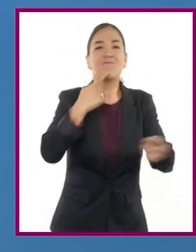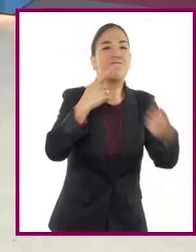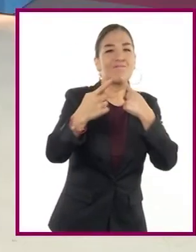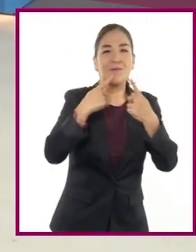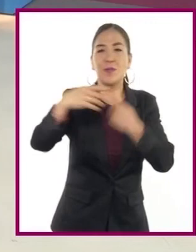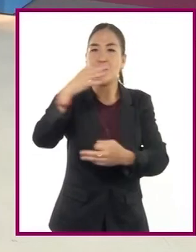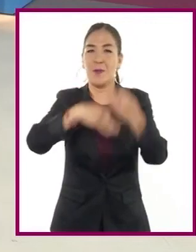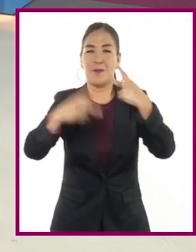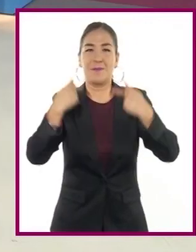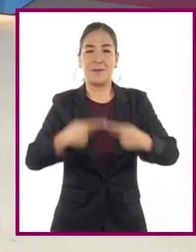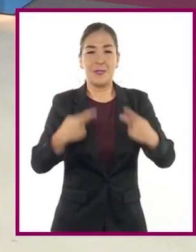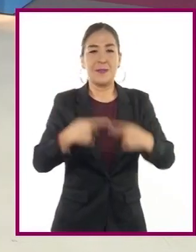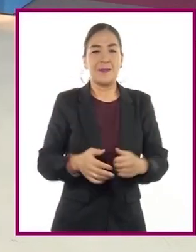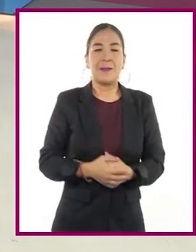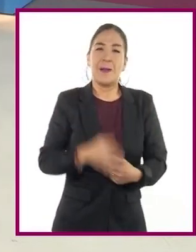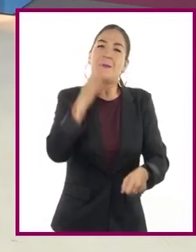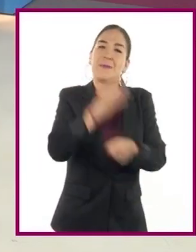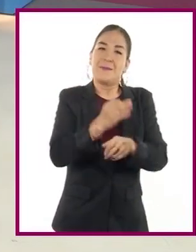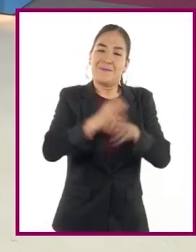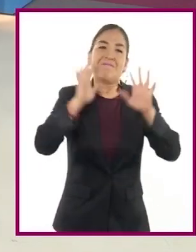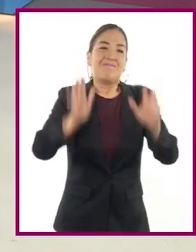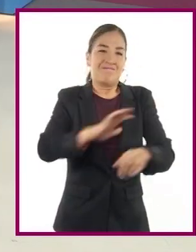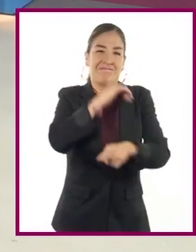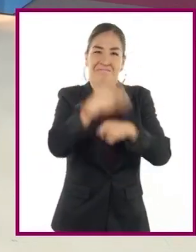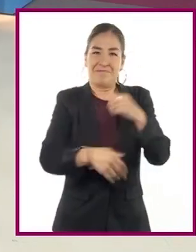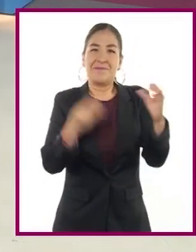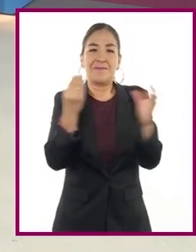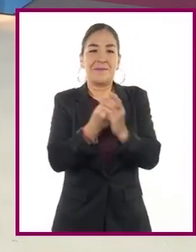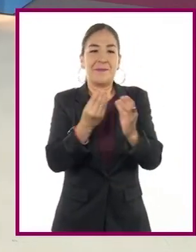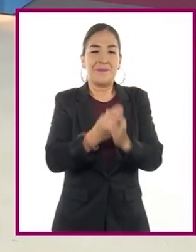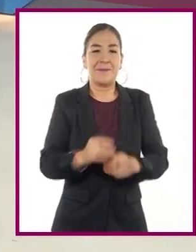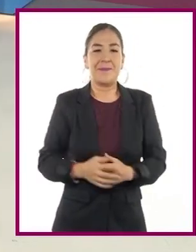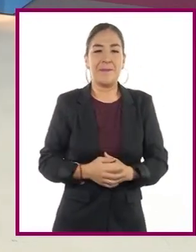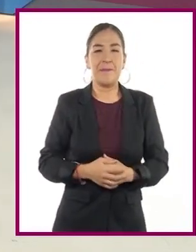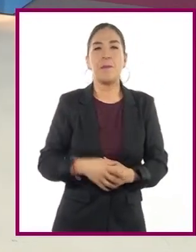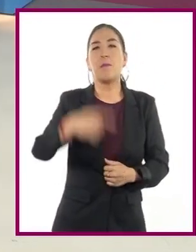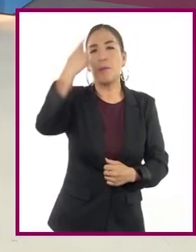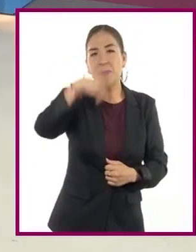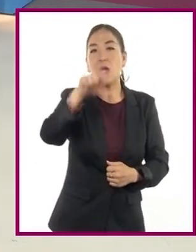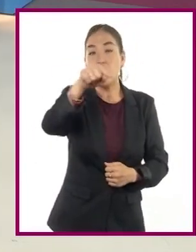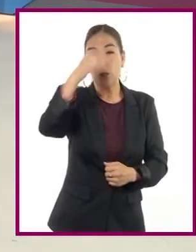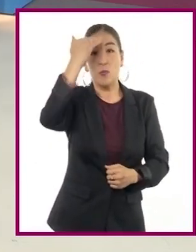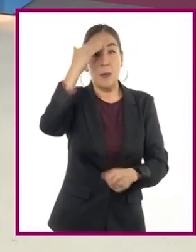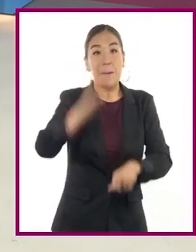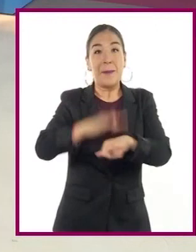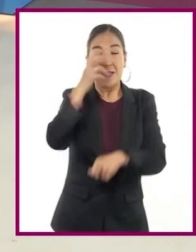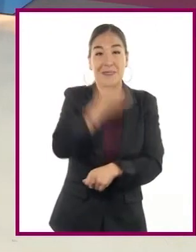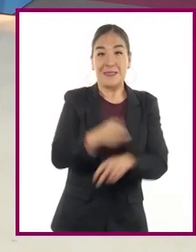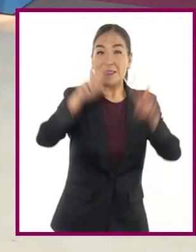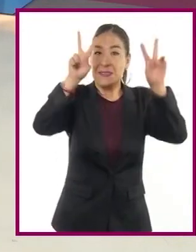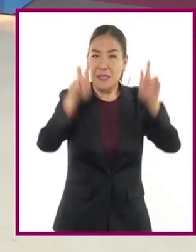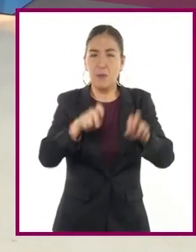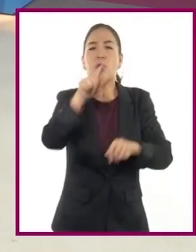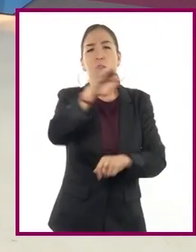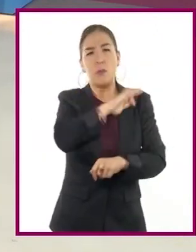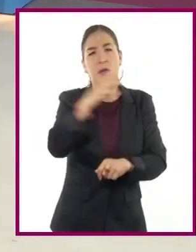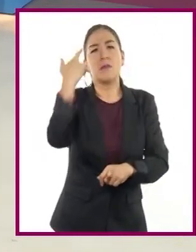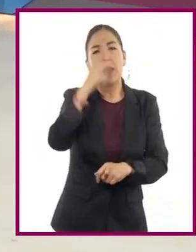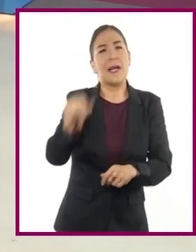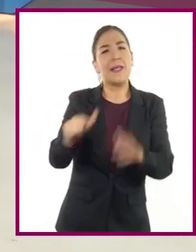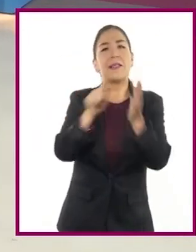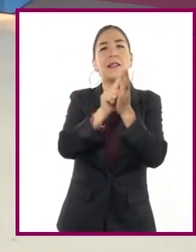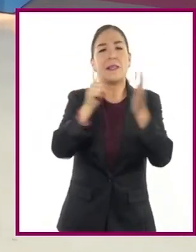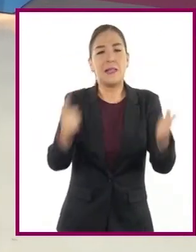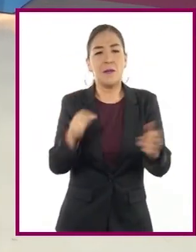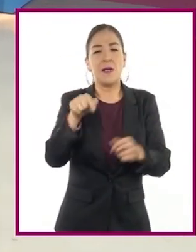democrática. Hemos terminado la sesión. Para conocer más sobre el tema, pueden revisar los libros de